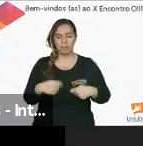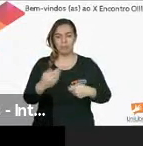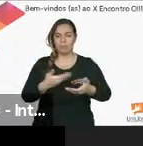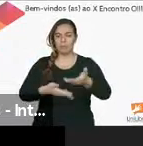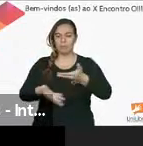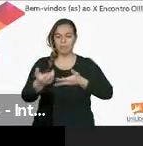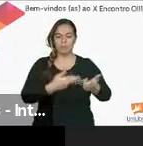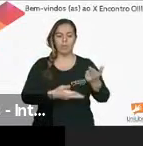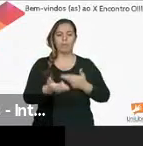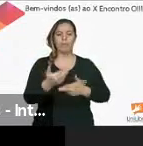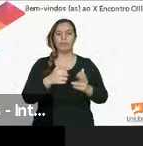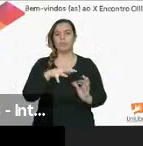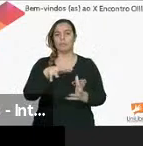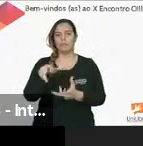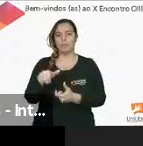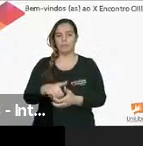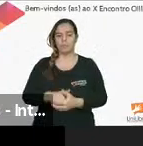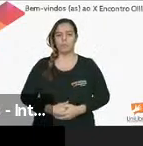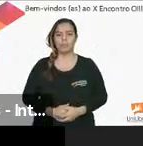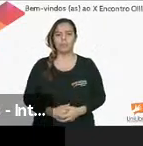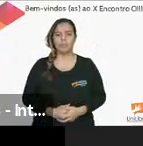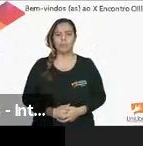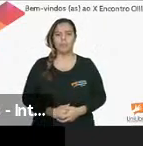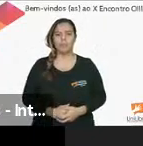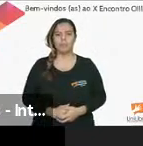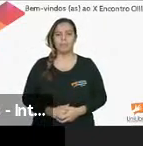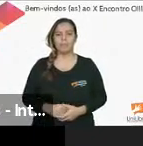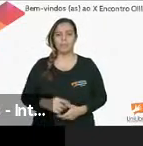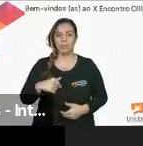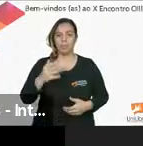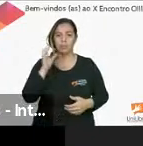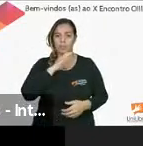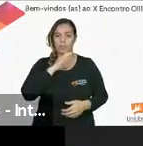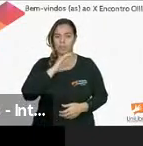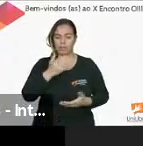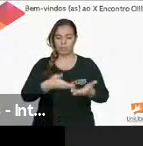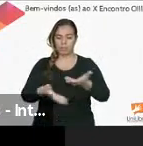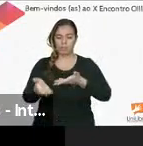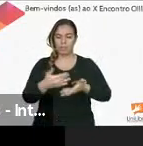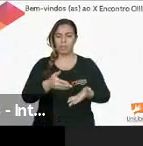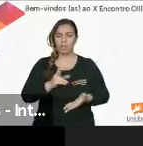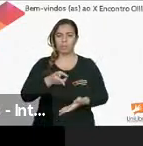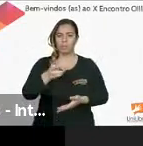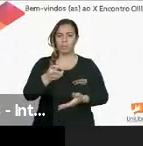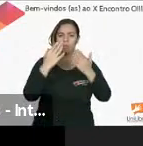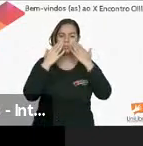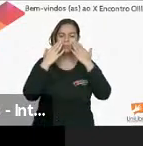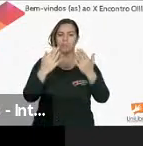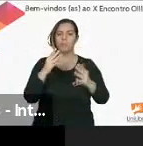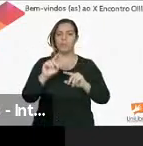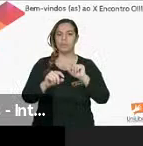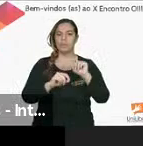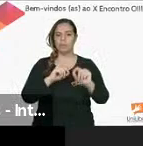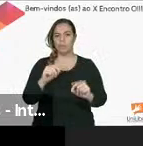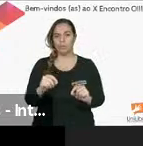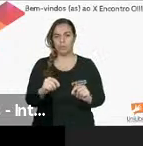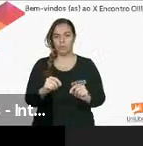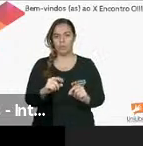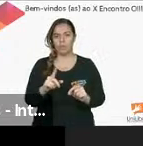que se realice ahí en esta dinámica continua. Y esto ocurre, aquí está este bicho, es un